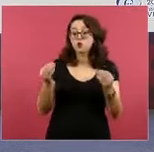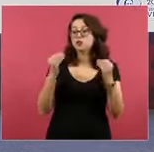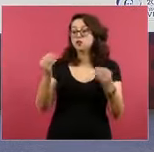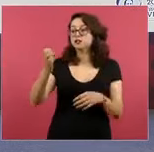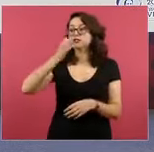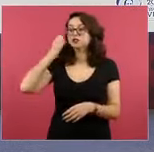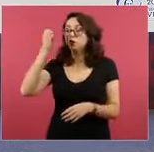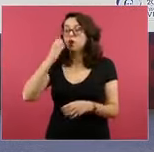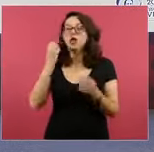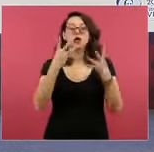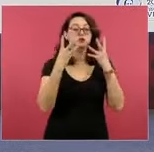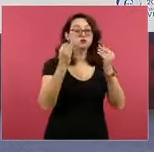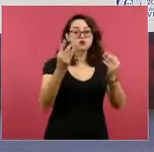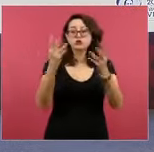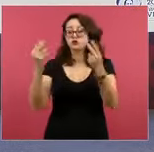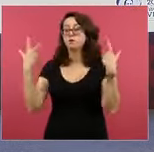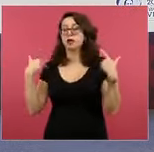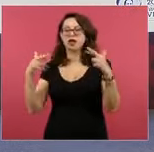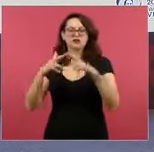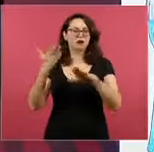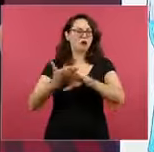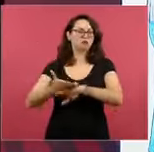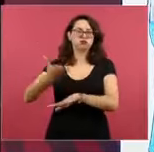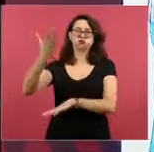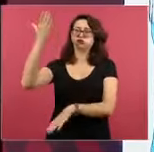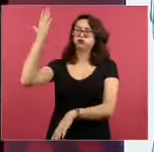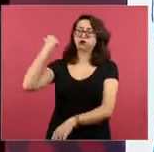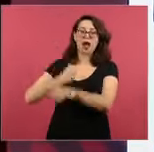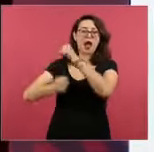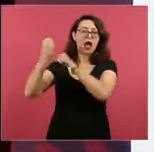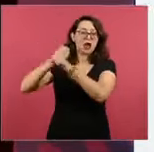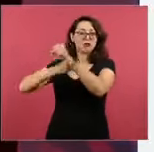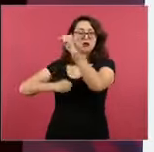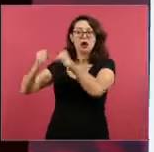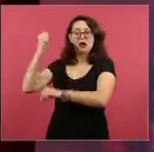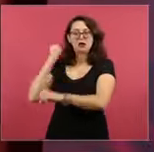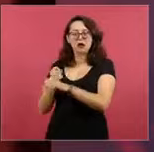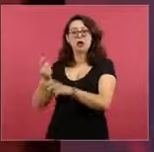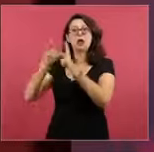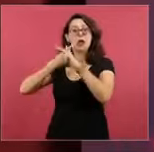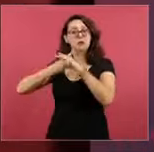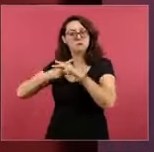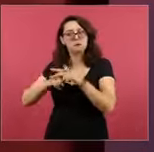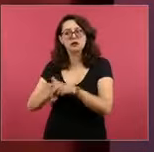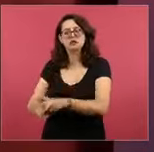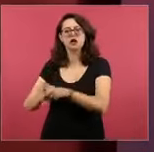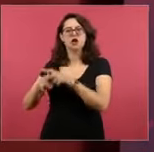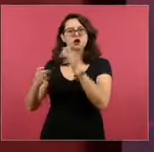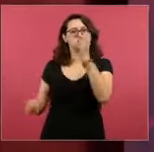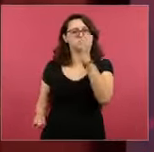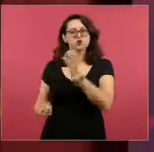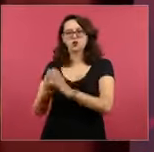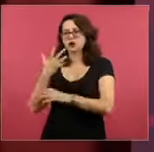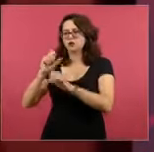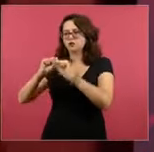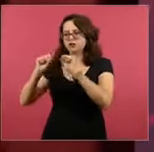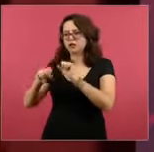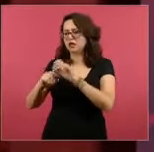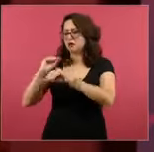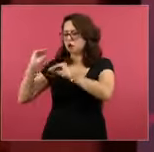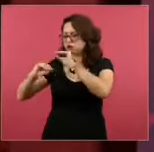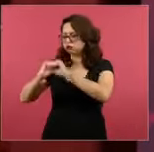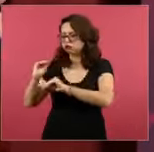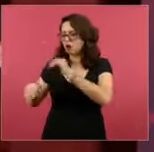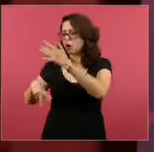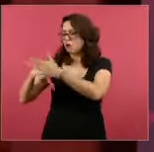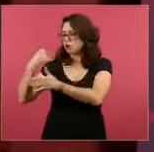este país, además, múltiples escuelas que trabajan desde enfoques activos, que no centrados